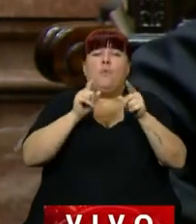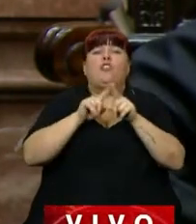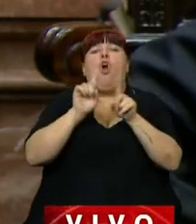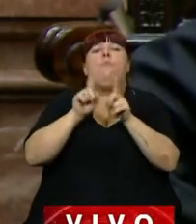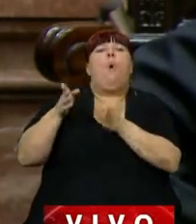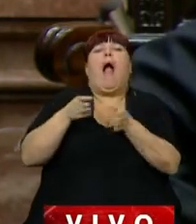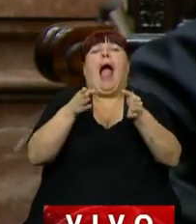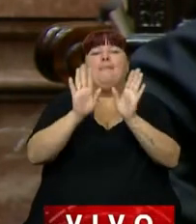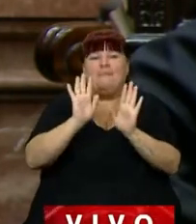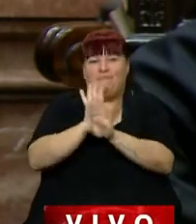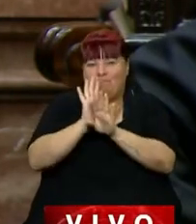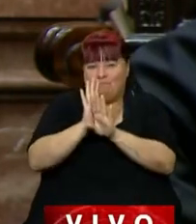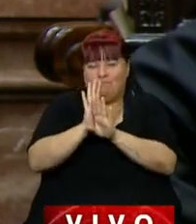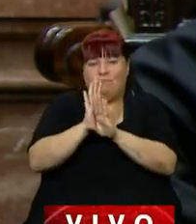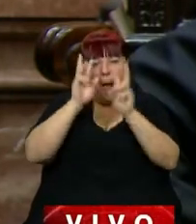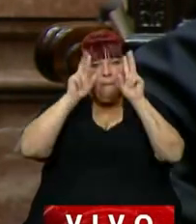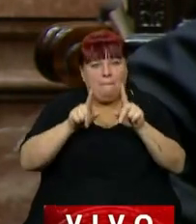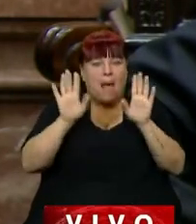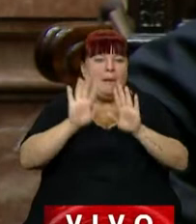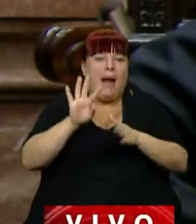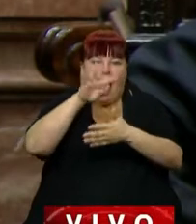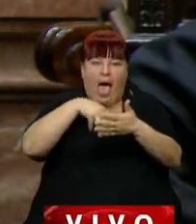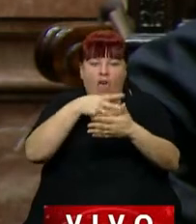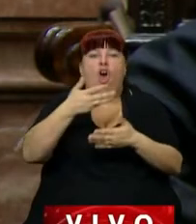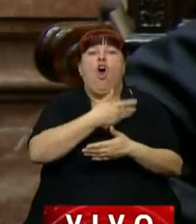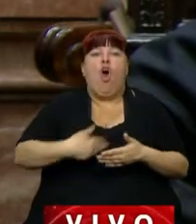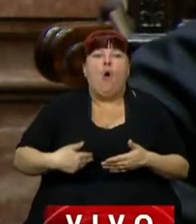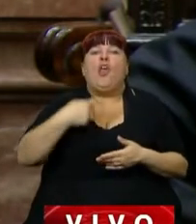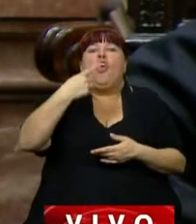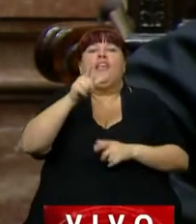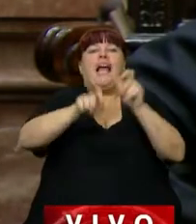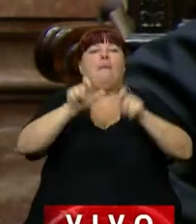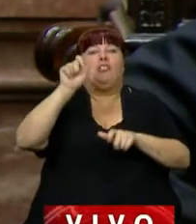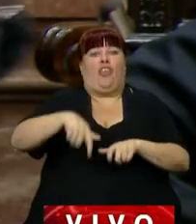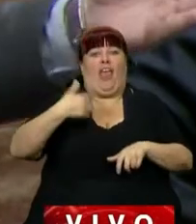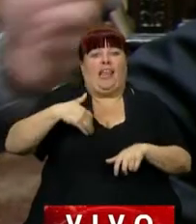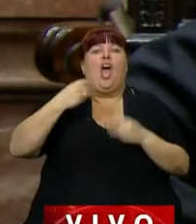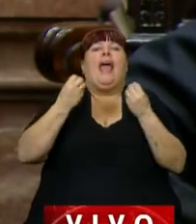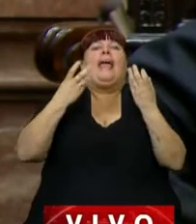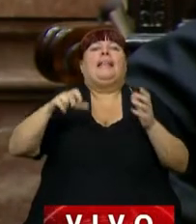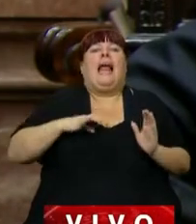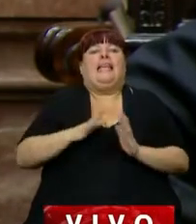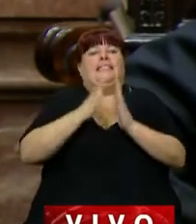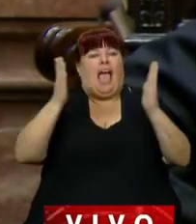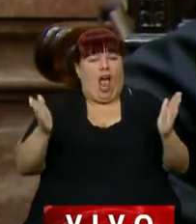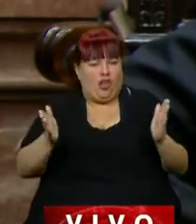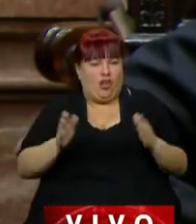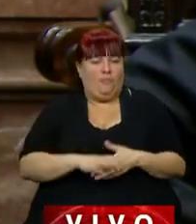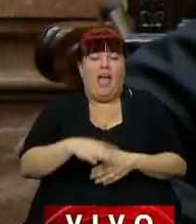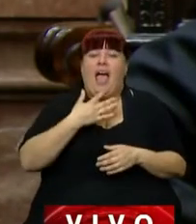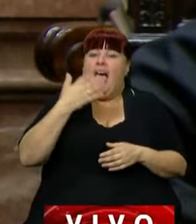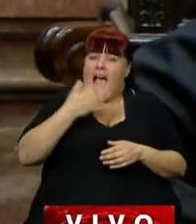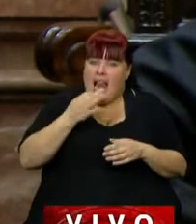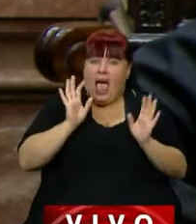ruta. Es donde el gobierno le dice a los argentinos cómo va a ser este año. Y la verdad